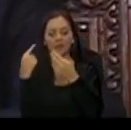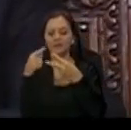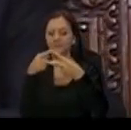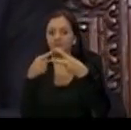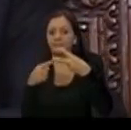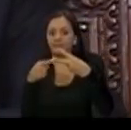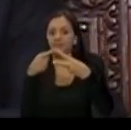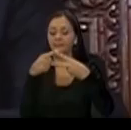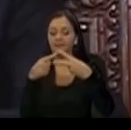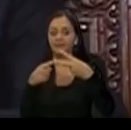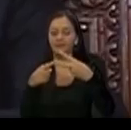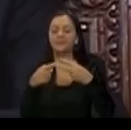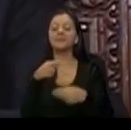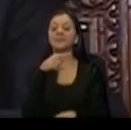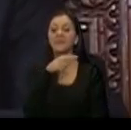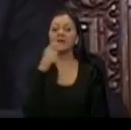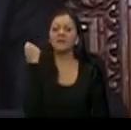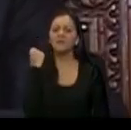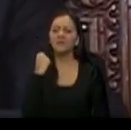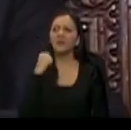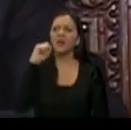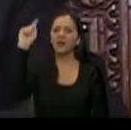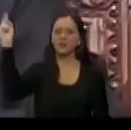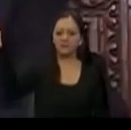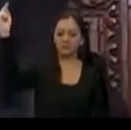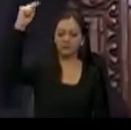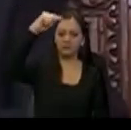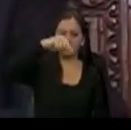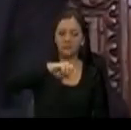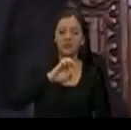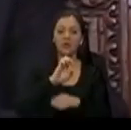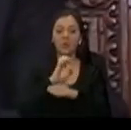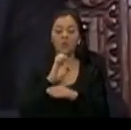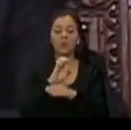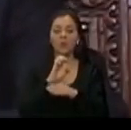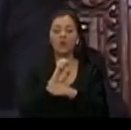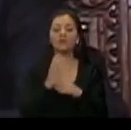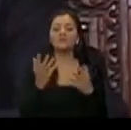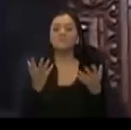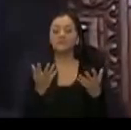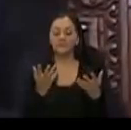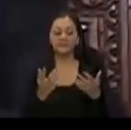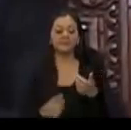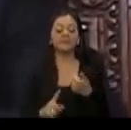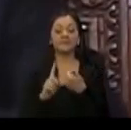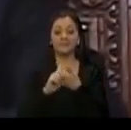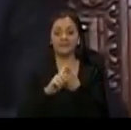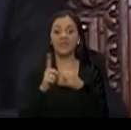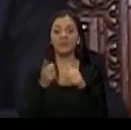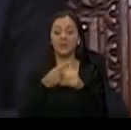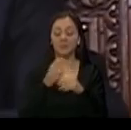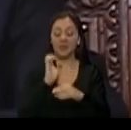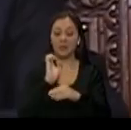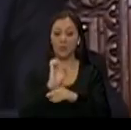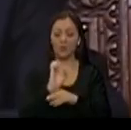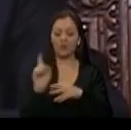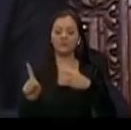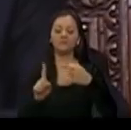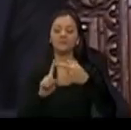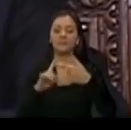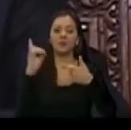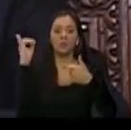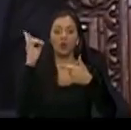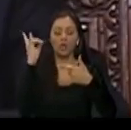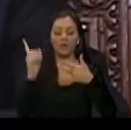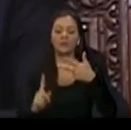Tomando en cuenta que el viaje apostólico incluye a las hermanas naciones de Bolivia y Paraguay, el